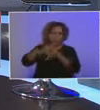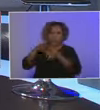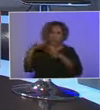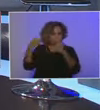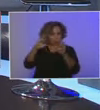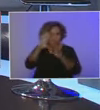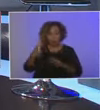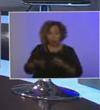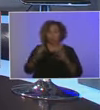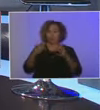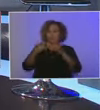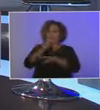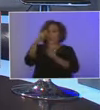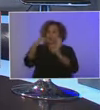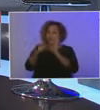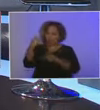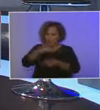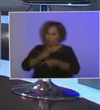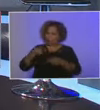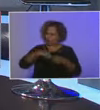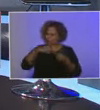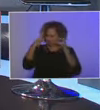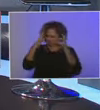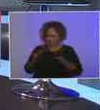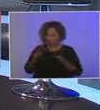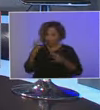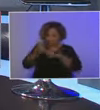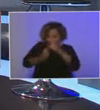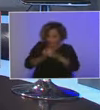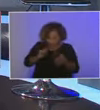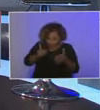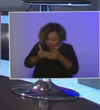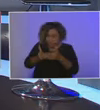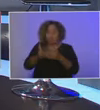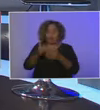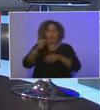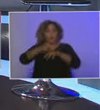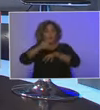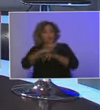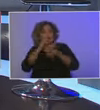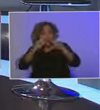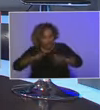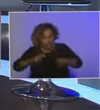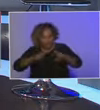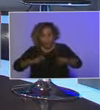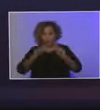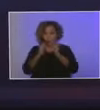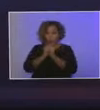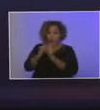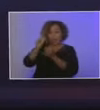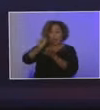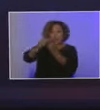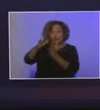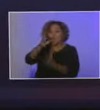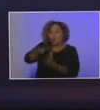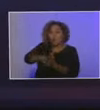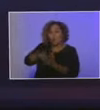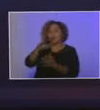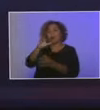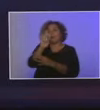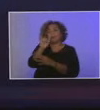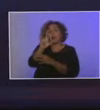pasado después de estos 1000 días, casi 3 años con Puerto Rico. Y cuando hicimos el análisis junto a la periodista Bárbara